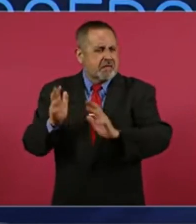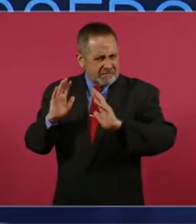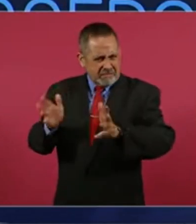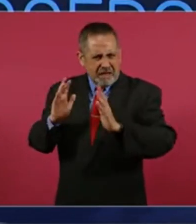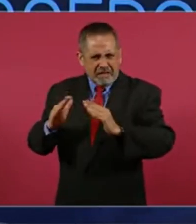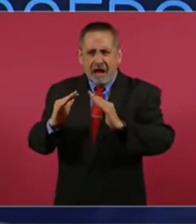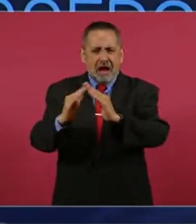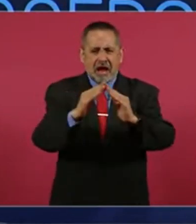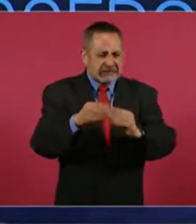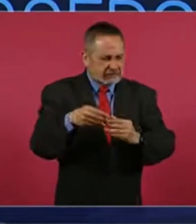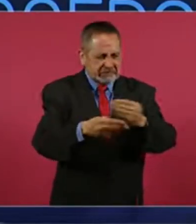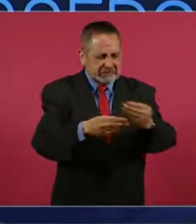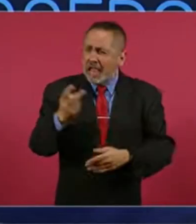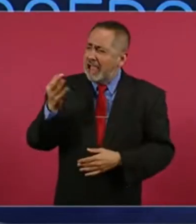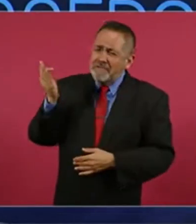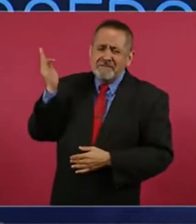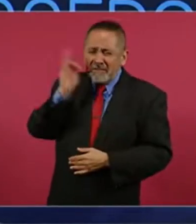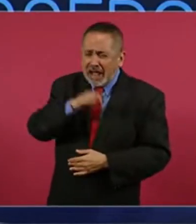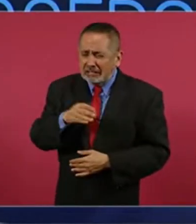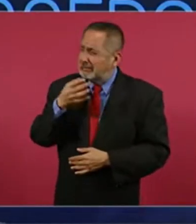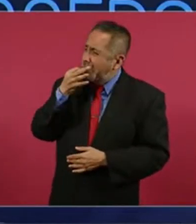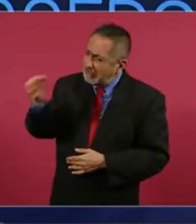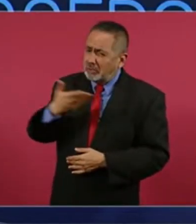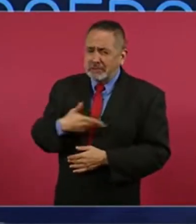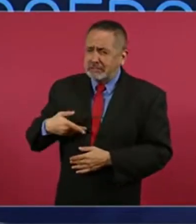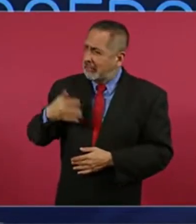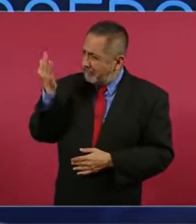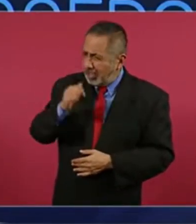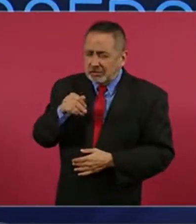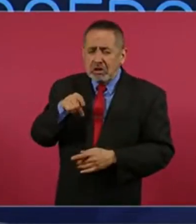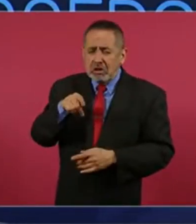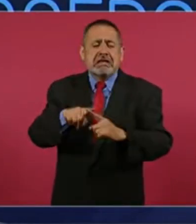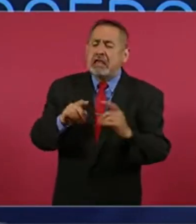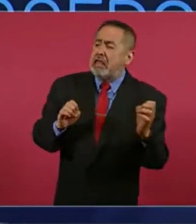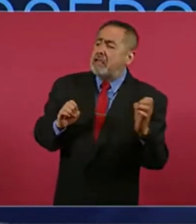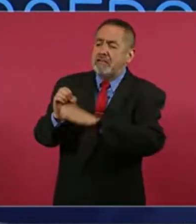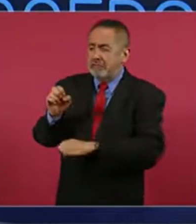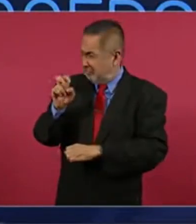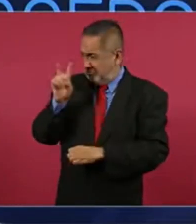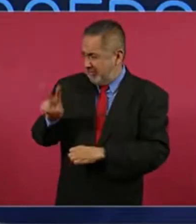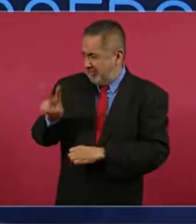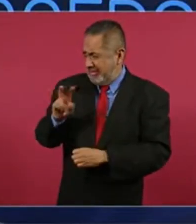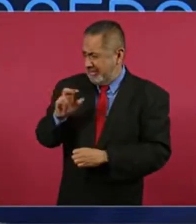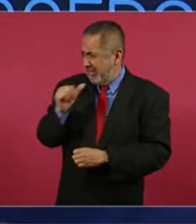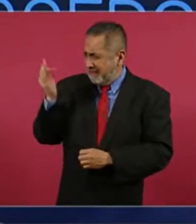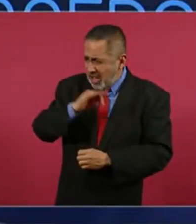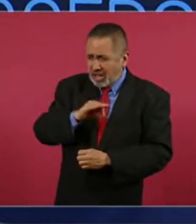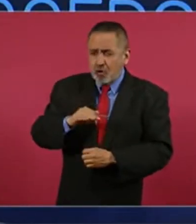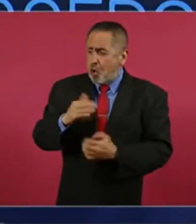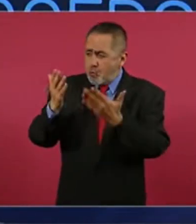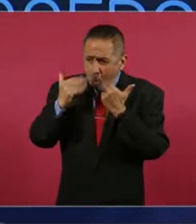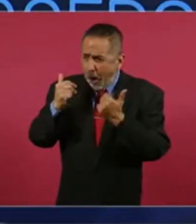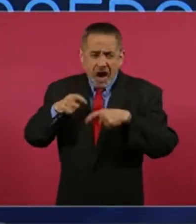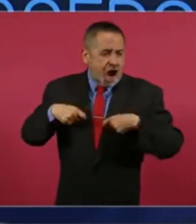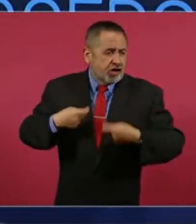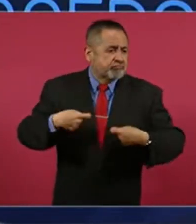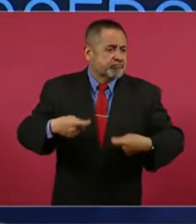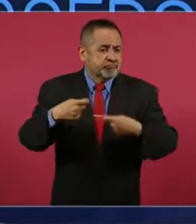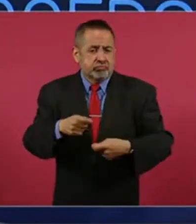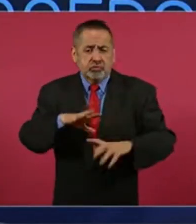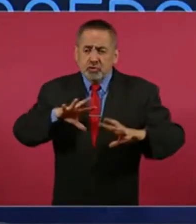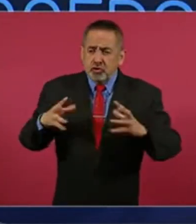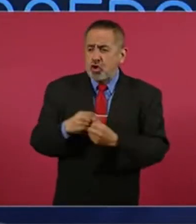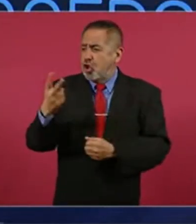casas. Eso es falso, presidente. Quien se lo haya dicho le mintió, presidente, lo engañó. No es verdad que hayan entregado ya la ayuda para